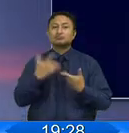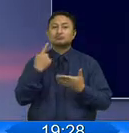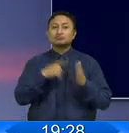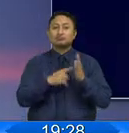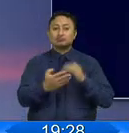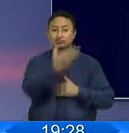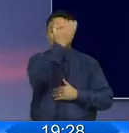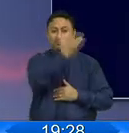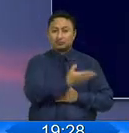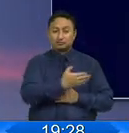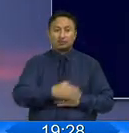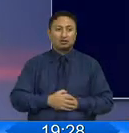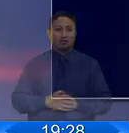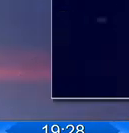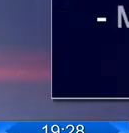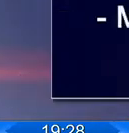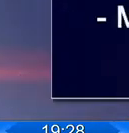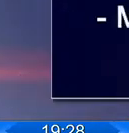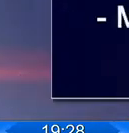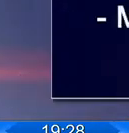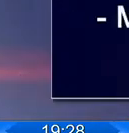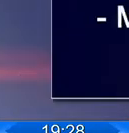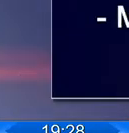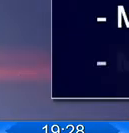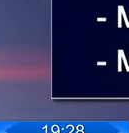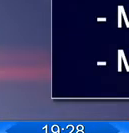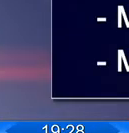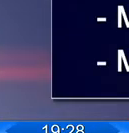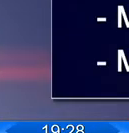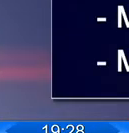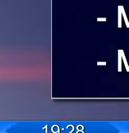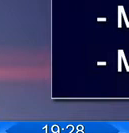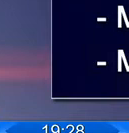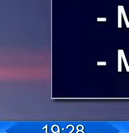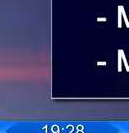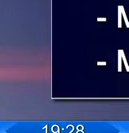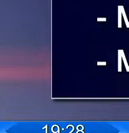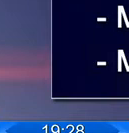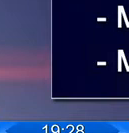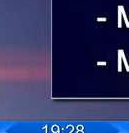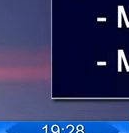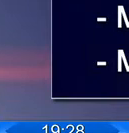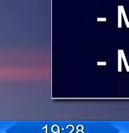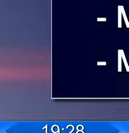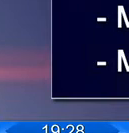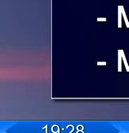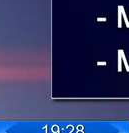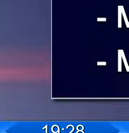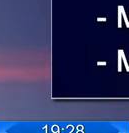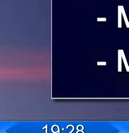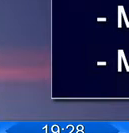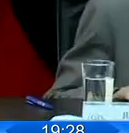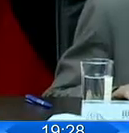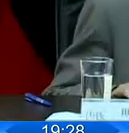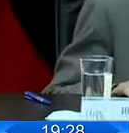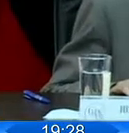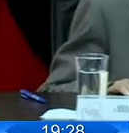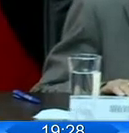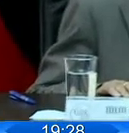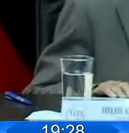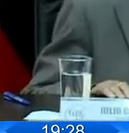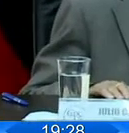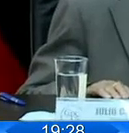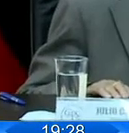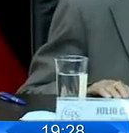en contra de Yolanda Yupanqui, Álvaro Román, Julio Arrieta, María Maldonado y María Merchán. Por otro